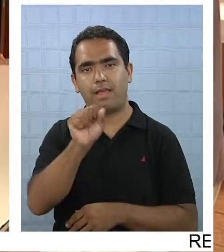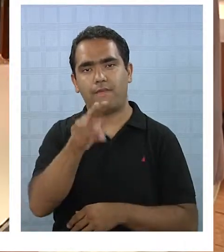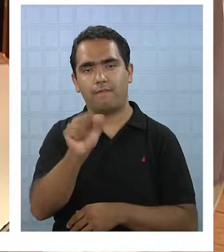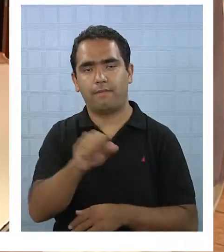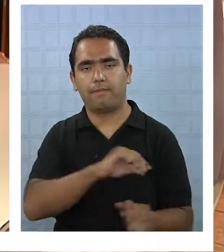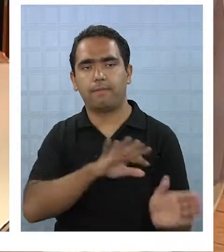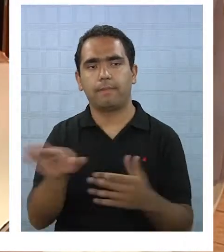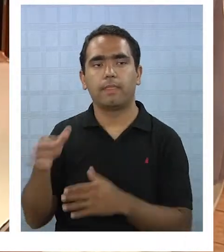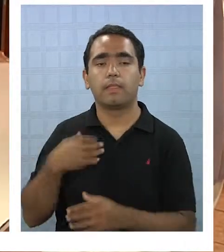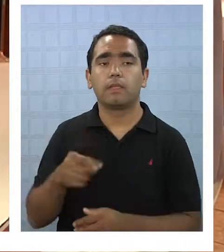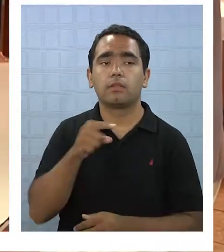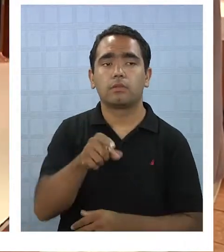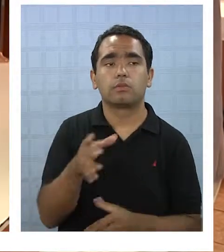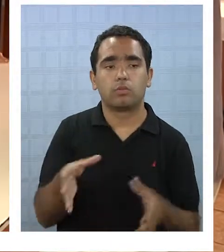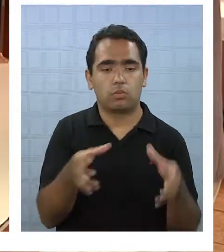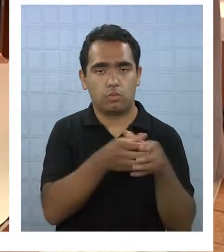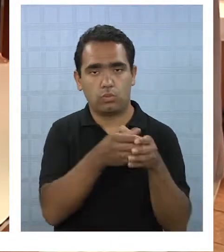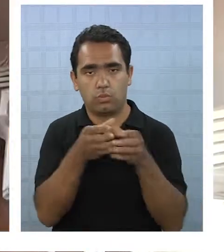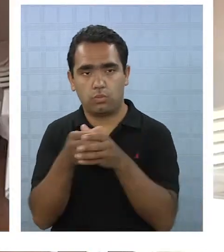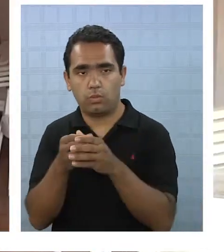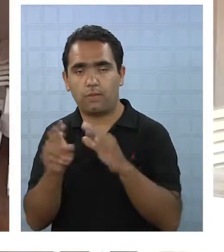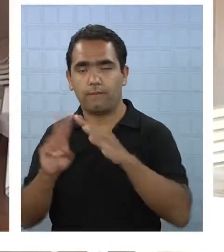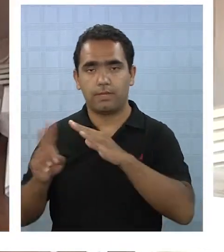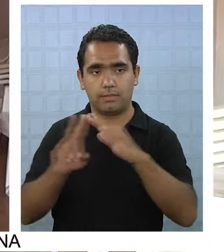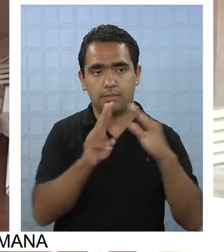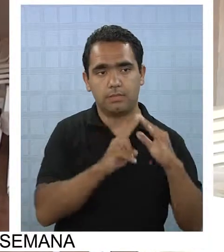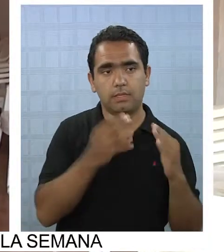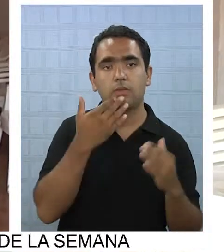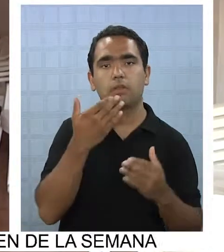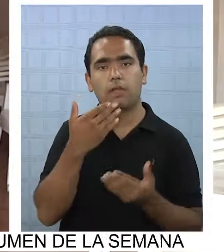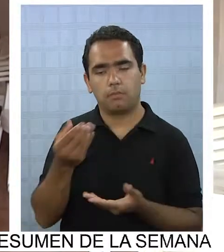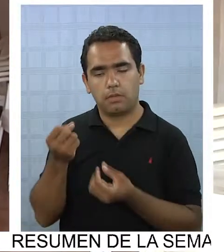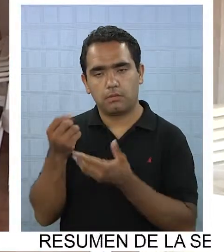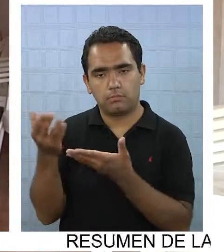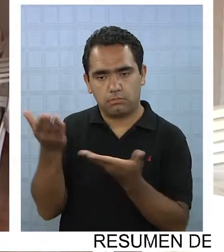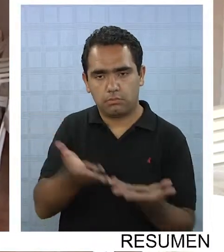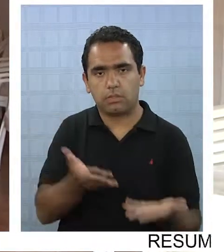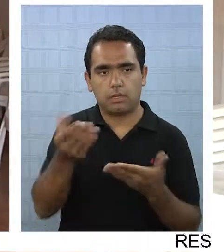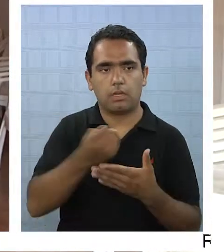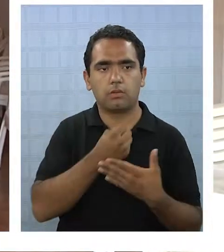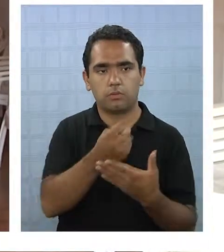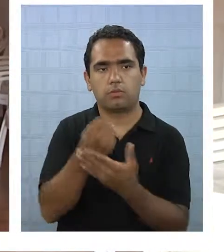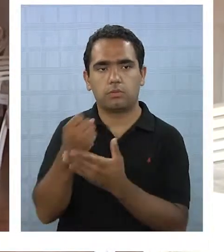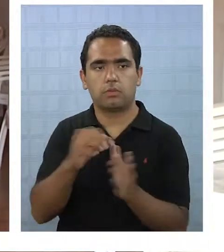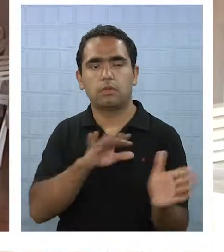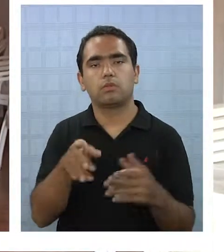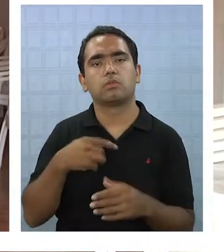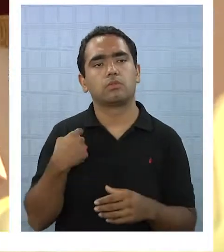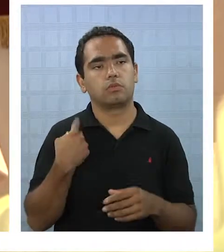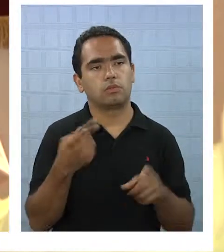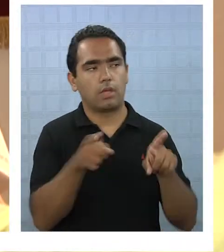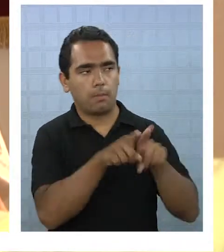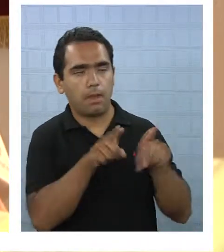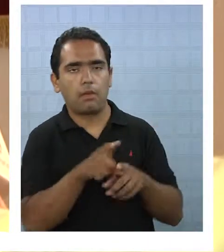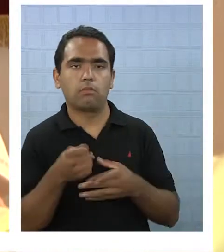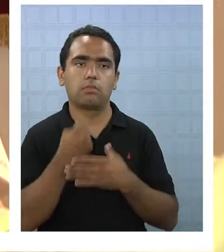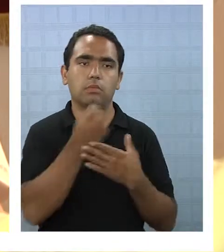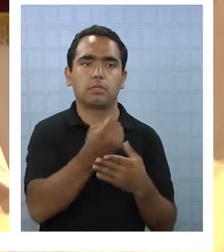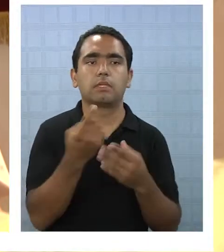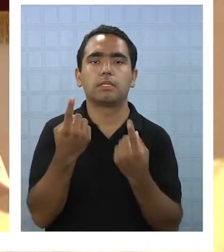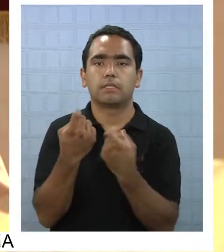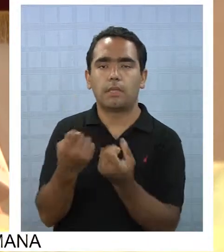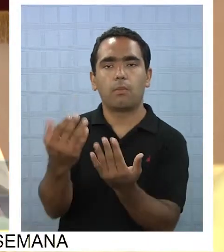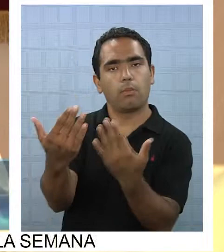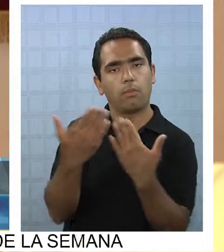paralela organizaciones vecinales también han levantado su alternativa de ayuda para ayudar al nuestro hermano y necesitamos todo el apoyo